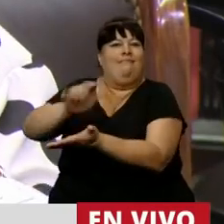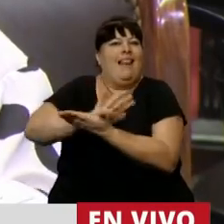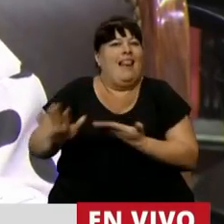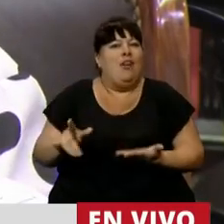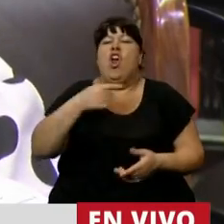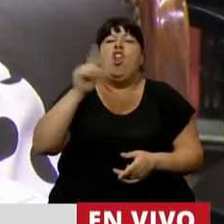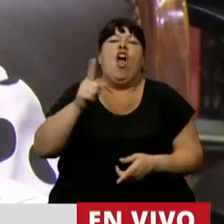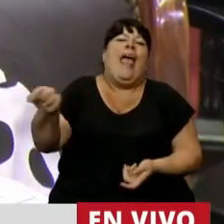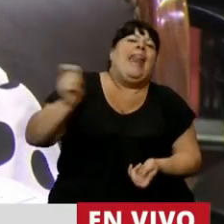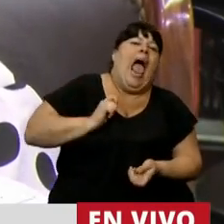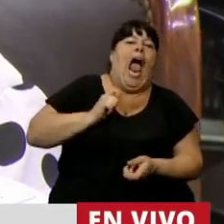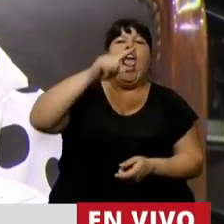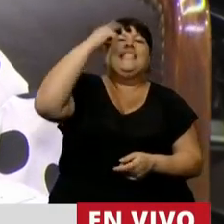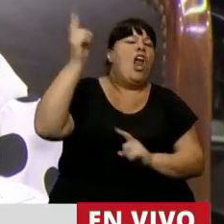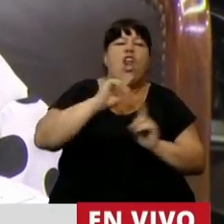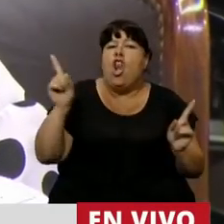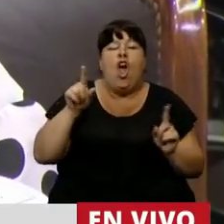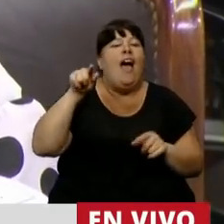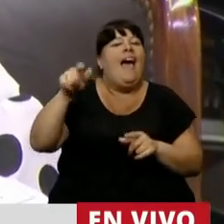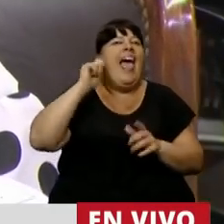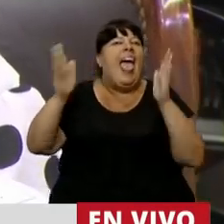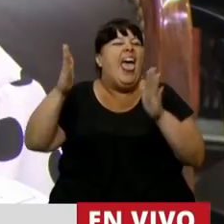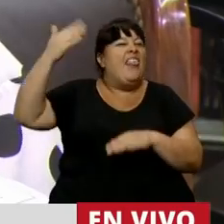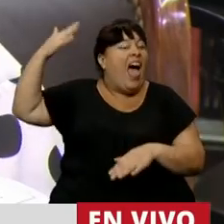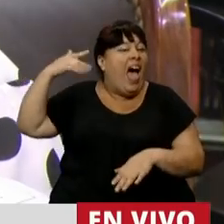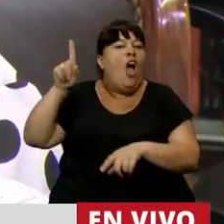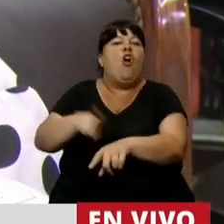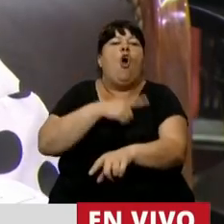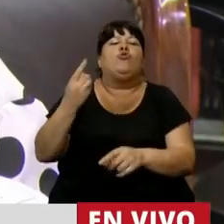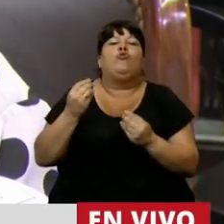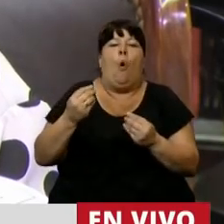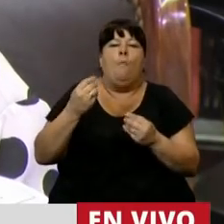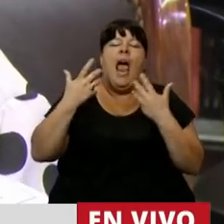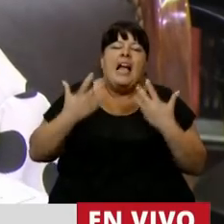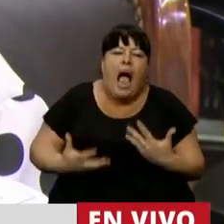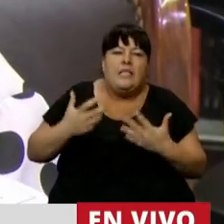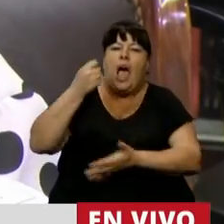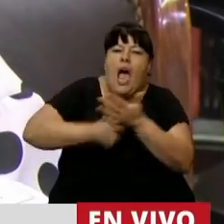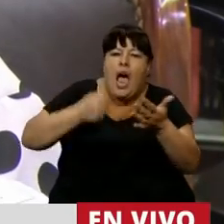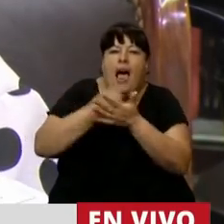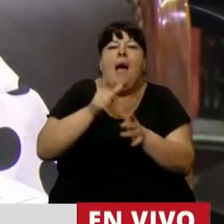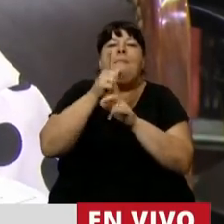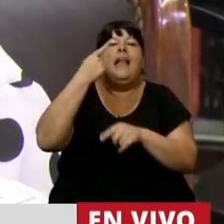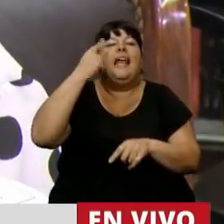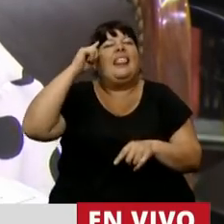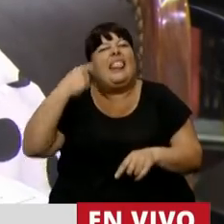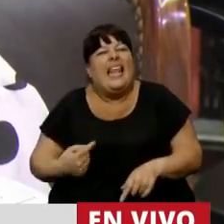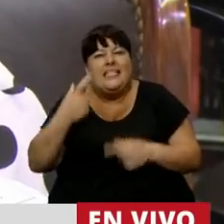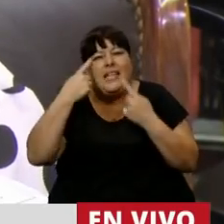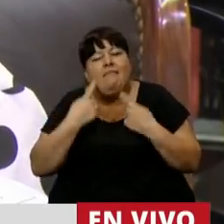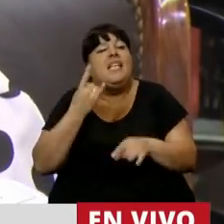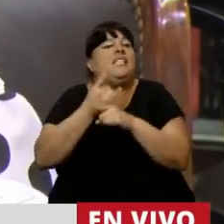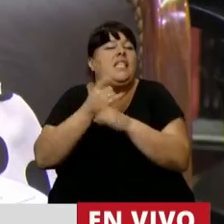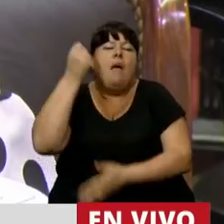no quieren la dádiva del Estado, son de la generación del cuerpo cansado y de la vista triste porque se